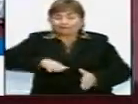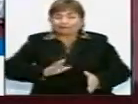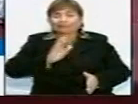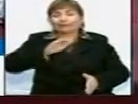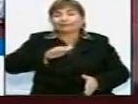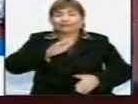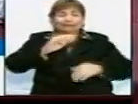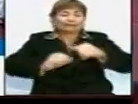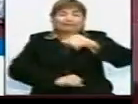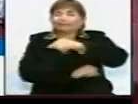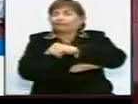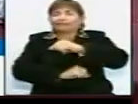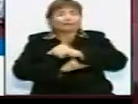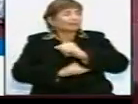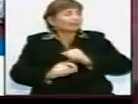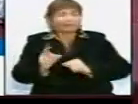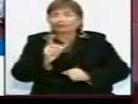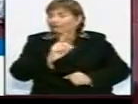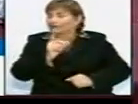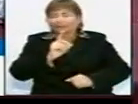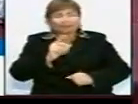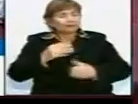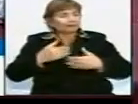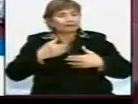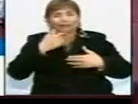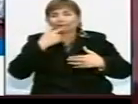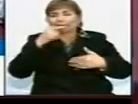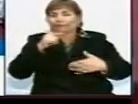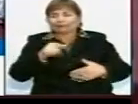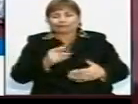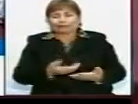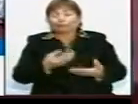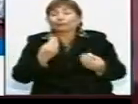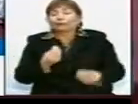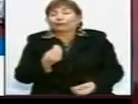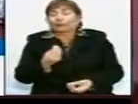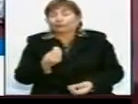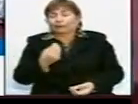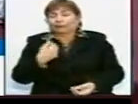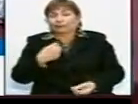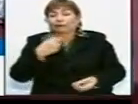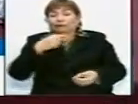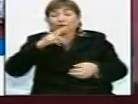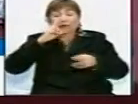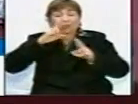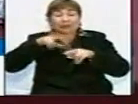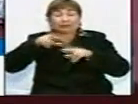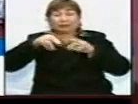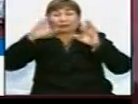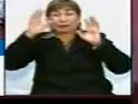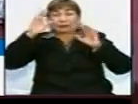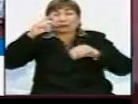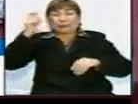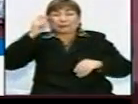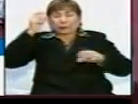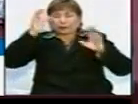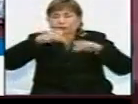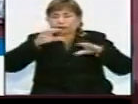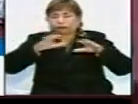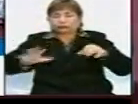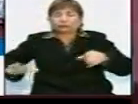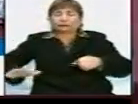ya no pueden seguir en las condiciones que están porque por ejemplo sobre río piedra en la ciudad había tres puentes que fueron